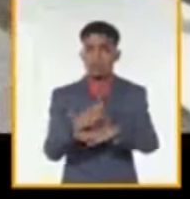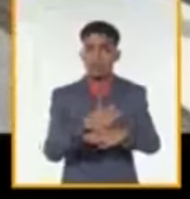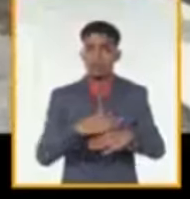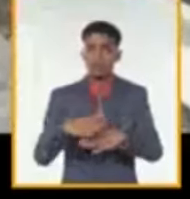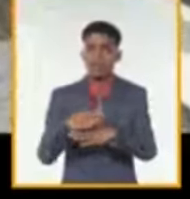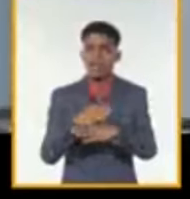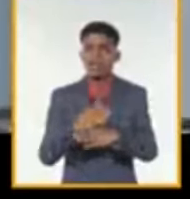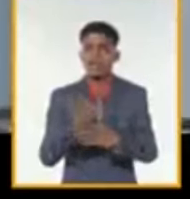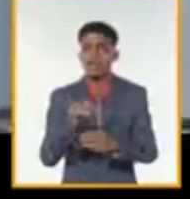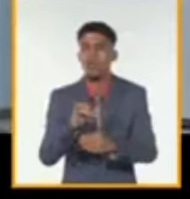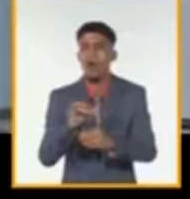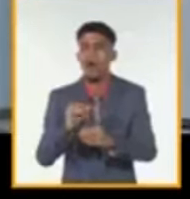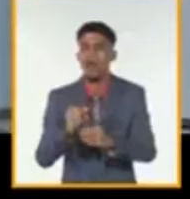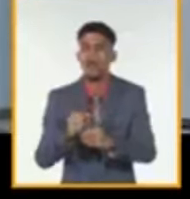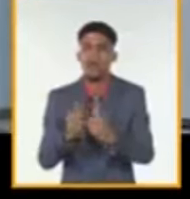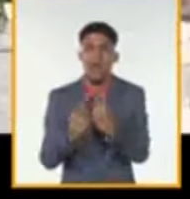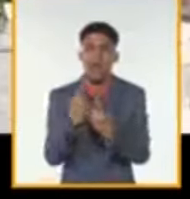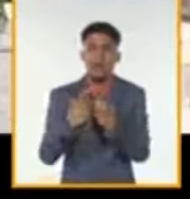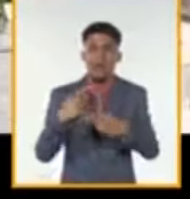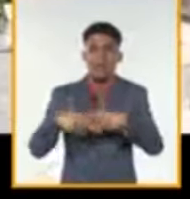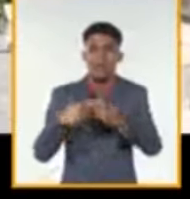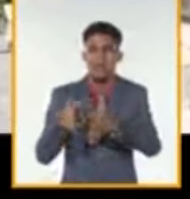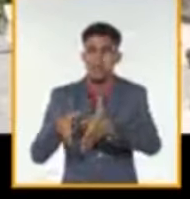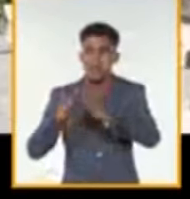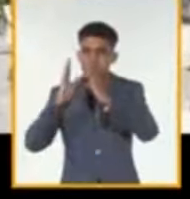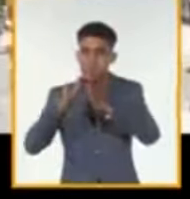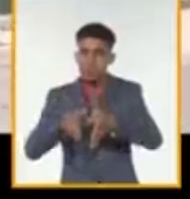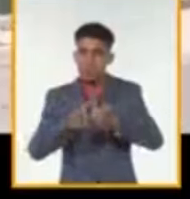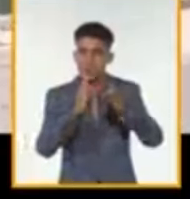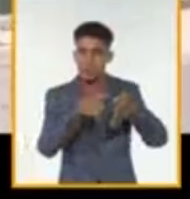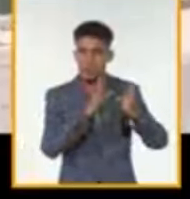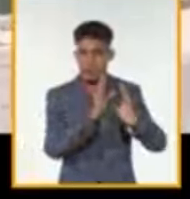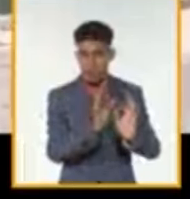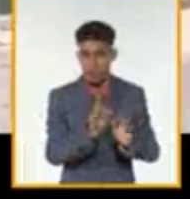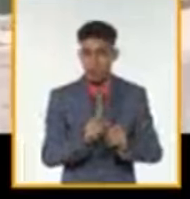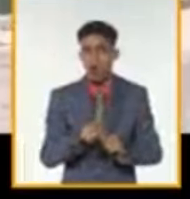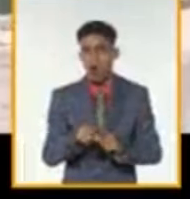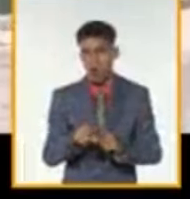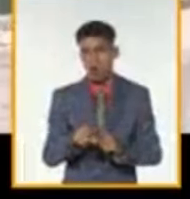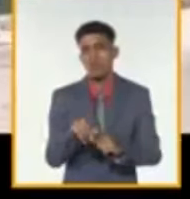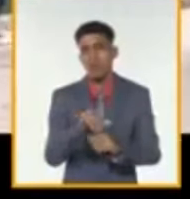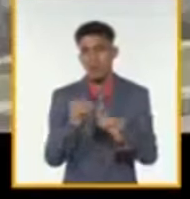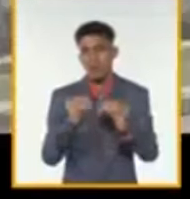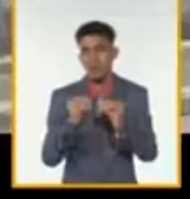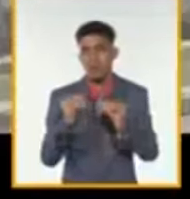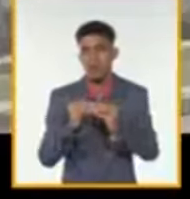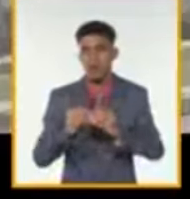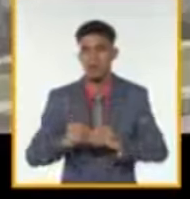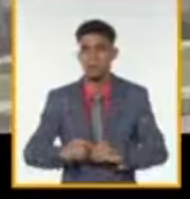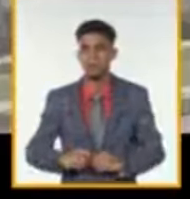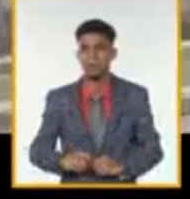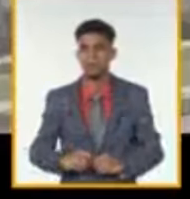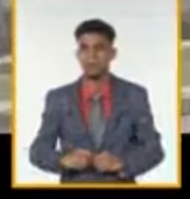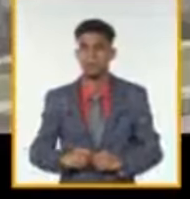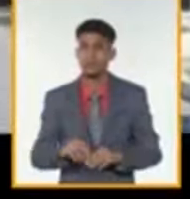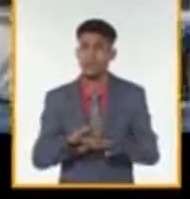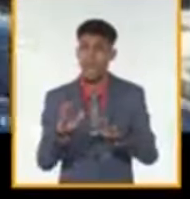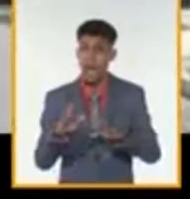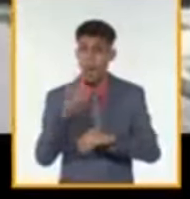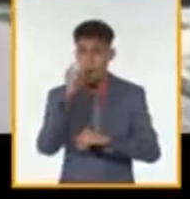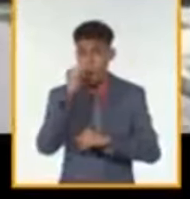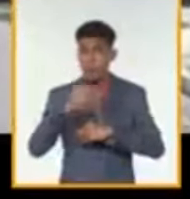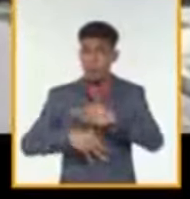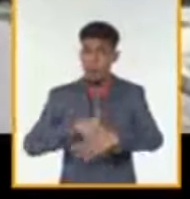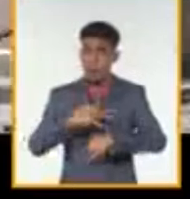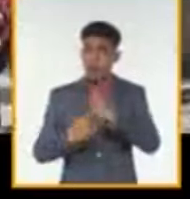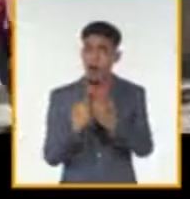hacer que Osmani explicaba una parte de aquí de la ciudad de Santa Clara Yo hace un momento hablaba también de algunas de las cosas que se han venido haciendo en en el resto de